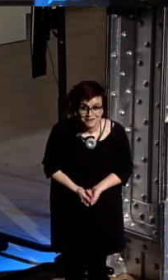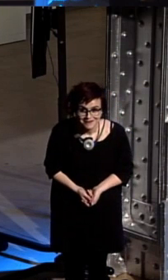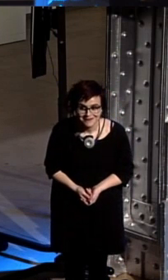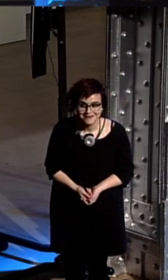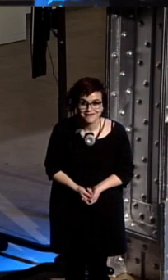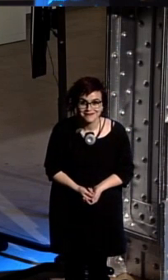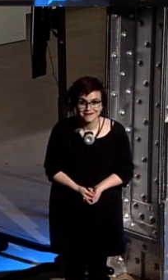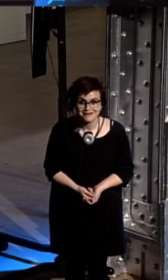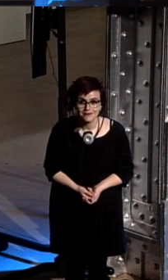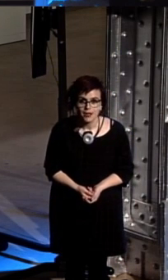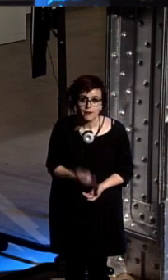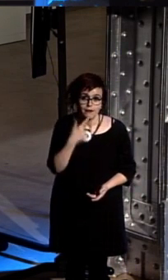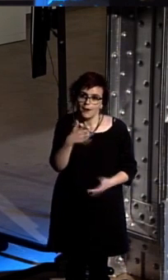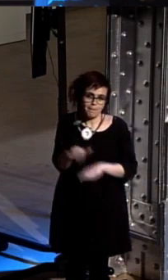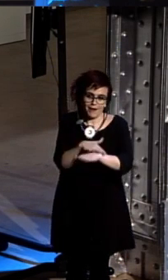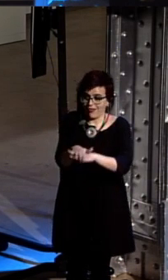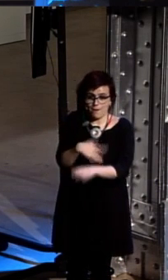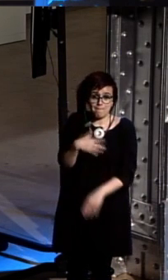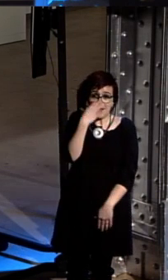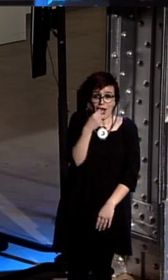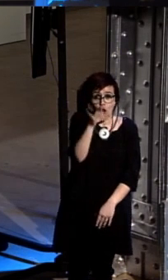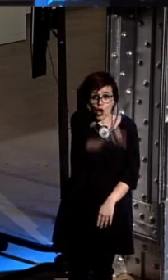menos viable. Yo lo comería por un perro, realmente.